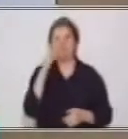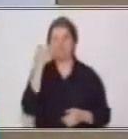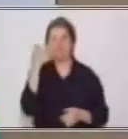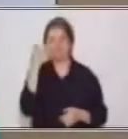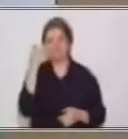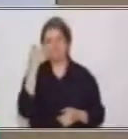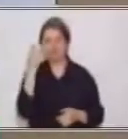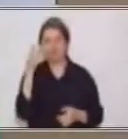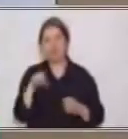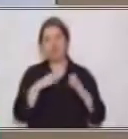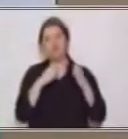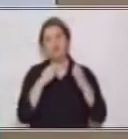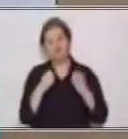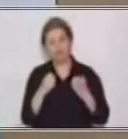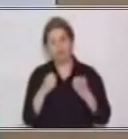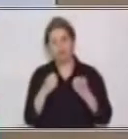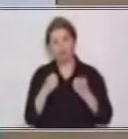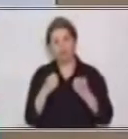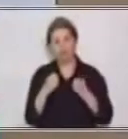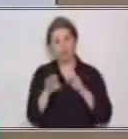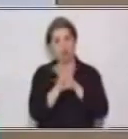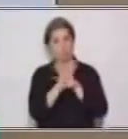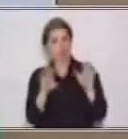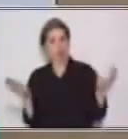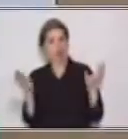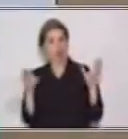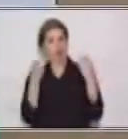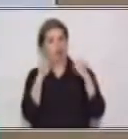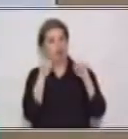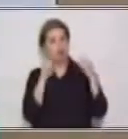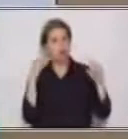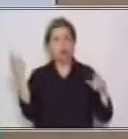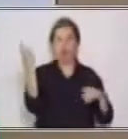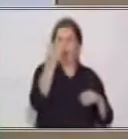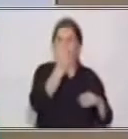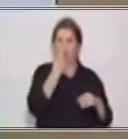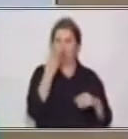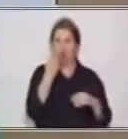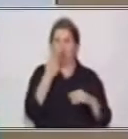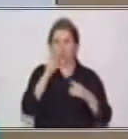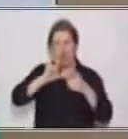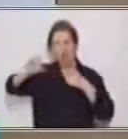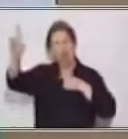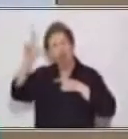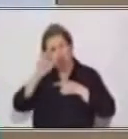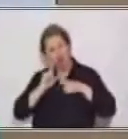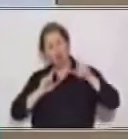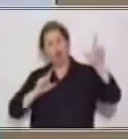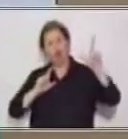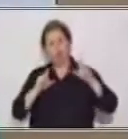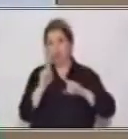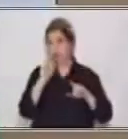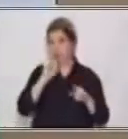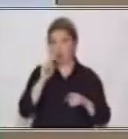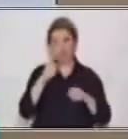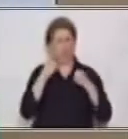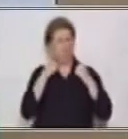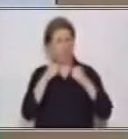Y ya terminamos de hacer los cálculos. Estuvo largo, pero ya viste que no estaba difícil.